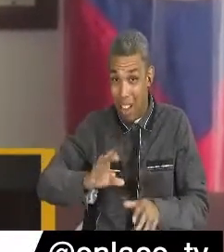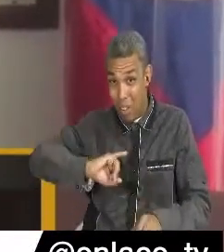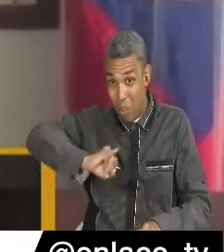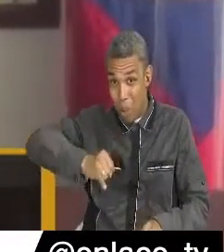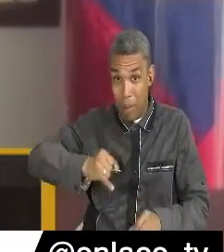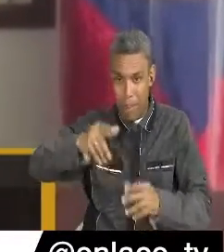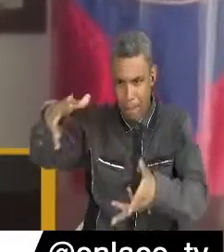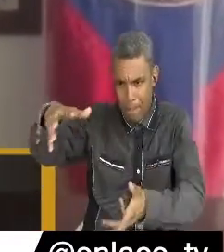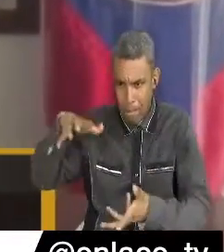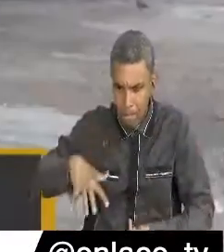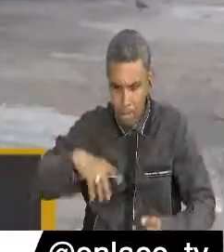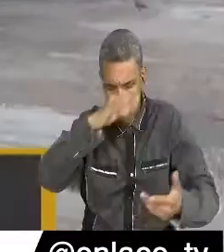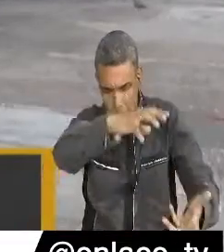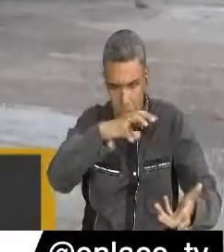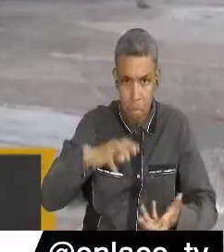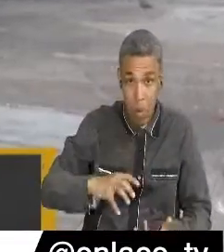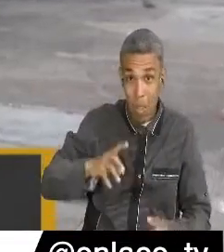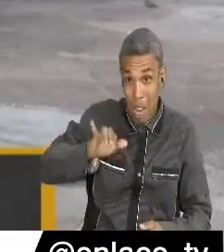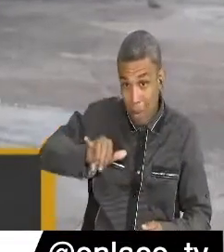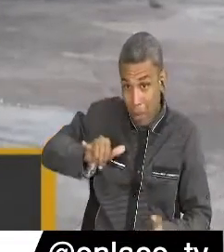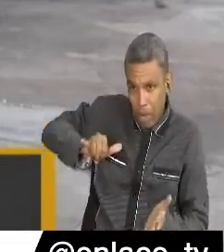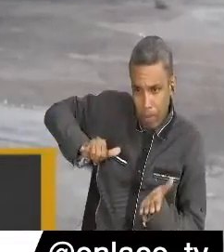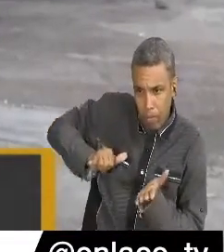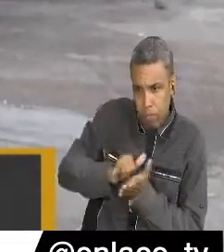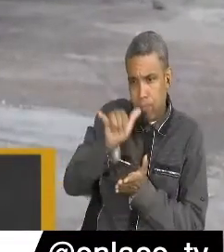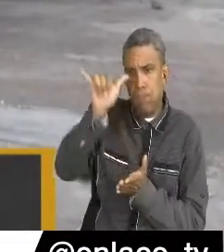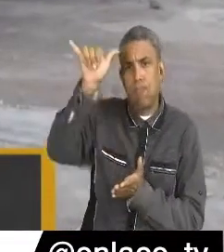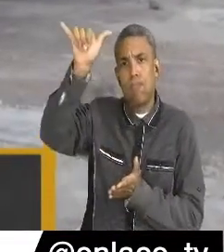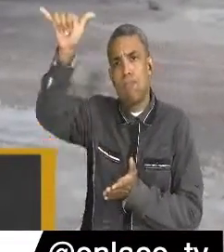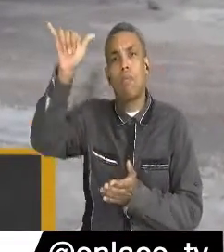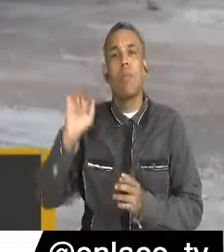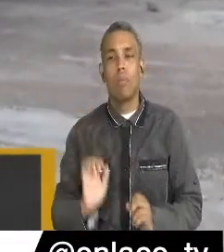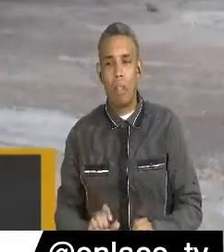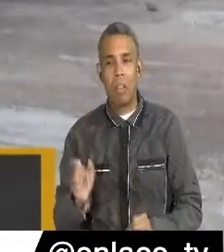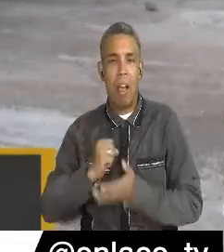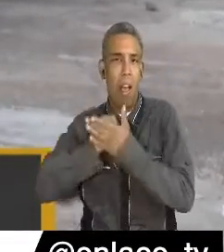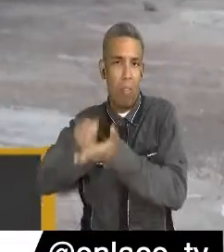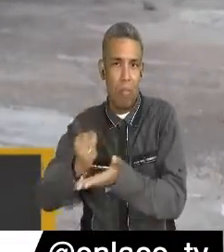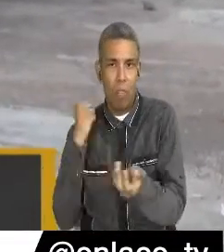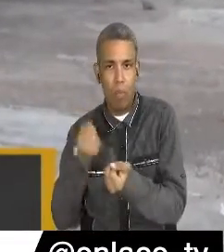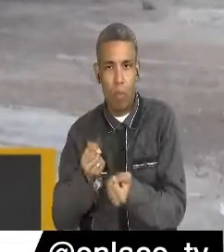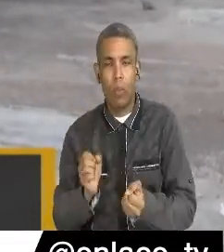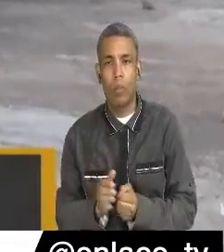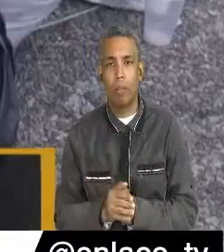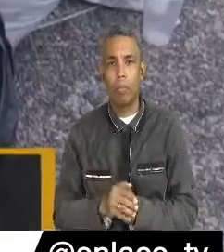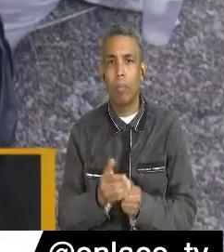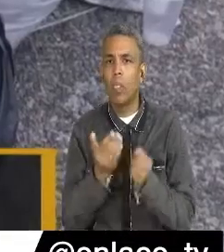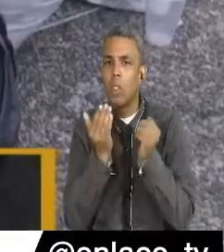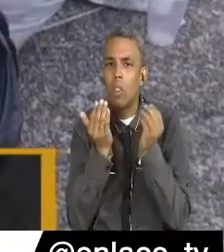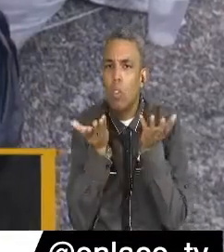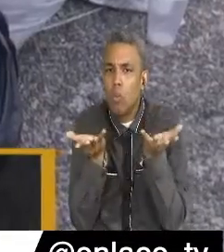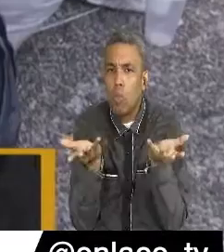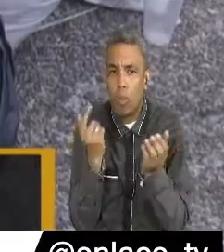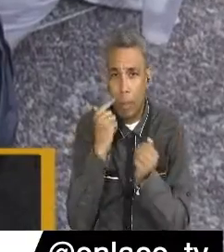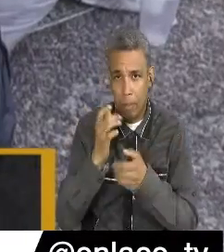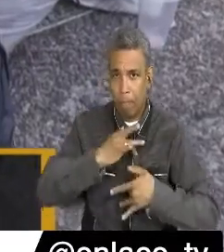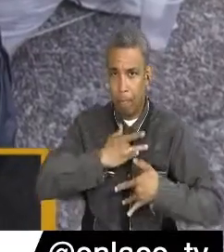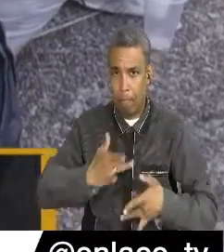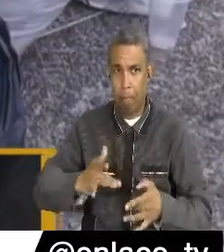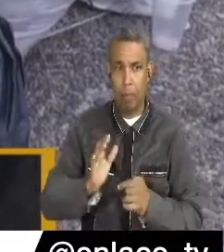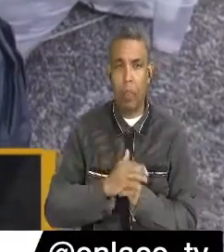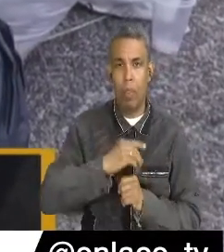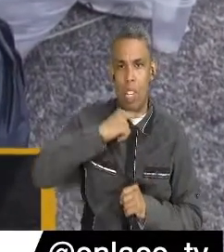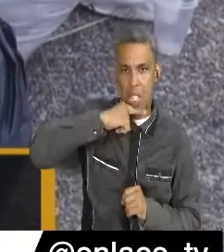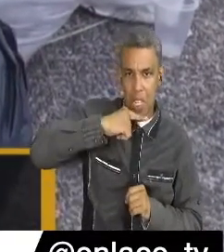van a trasladar hacia Mocoa. El gobierno precisó que en estos centros se recibirán exclusivamente las siguientes donaciones: útiles de